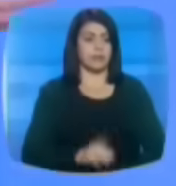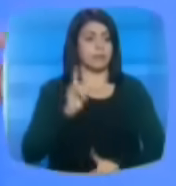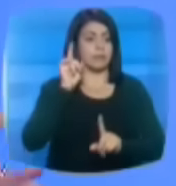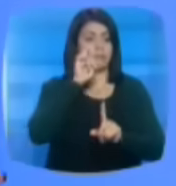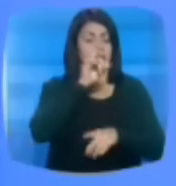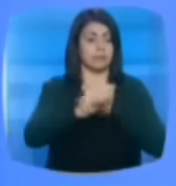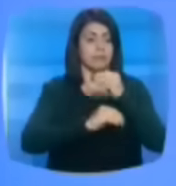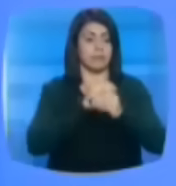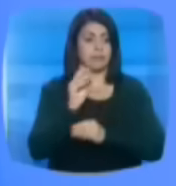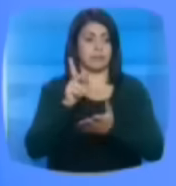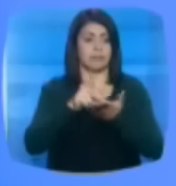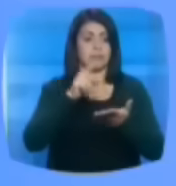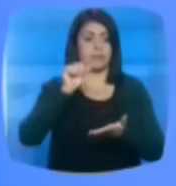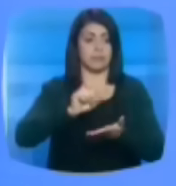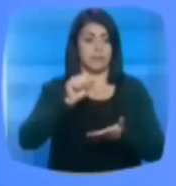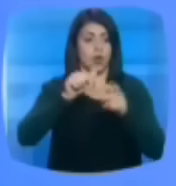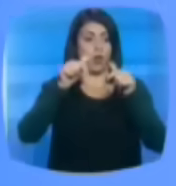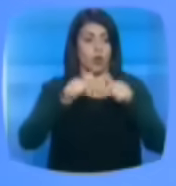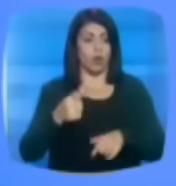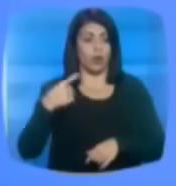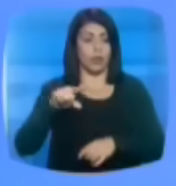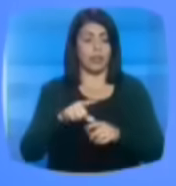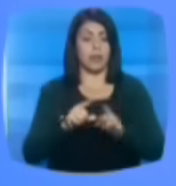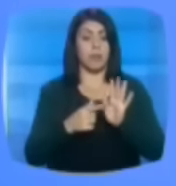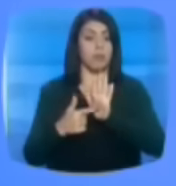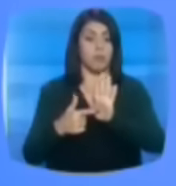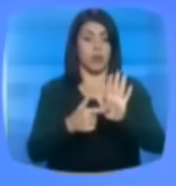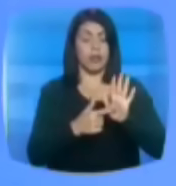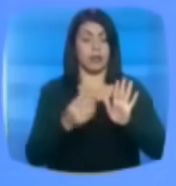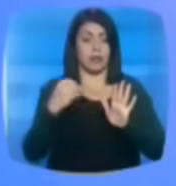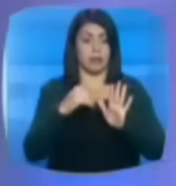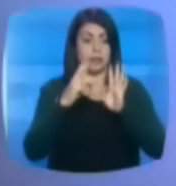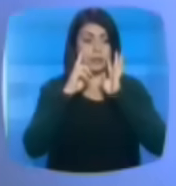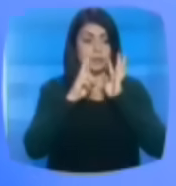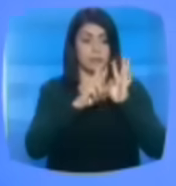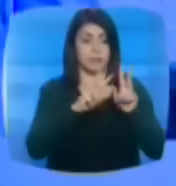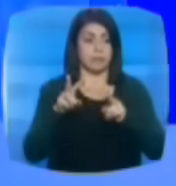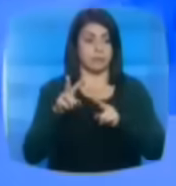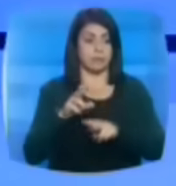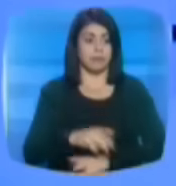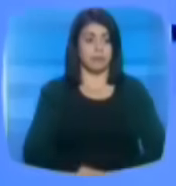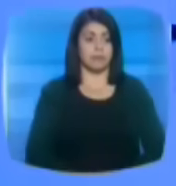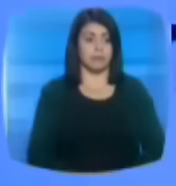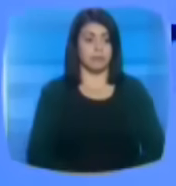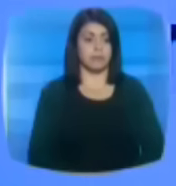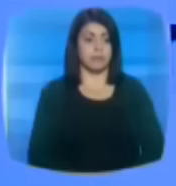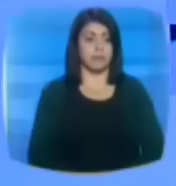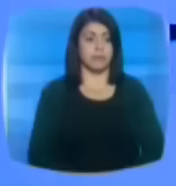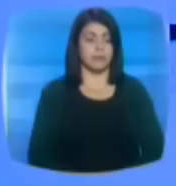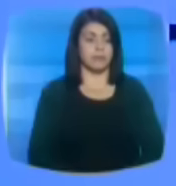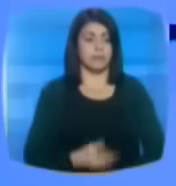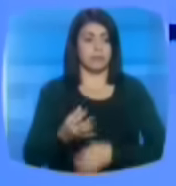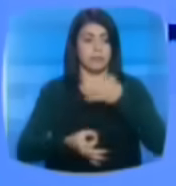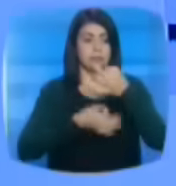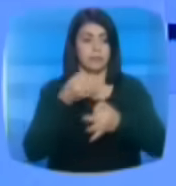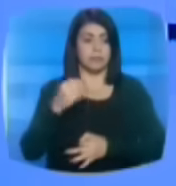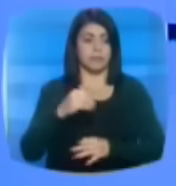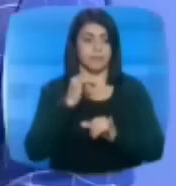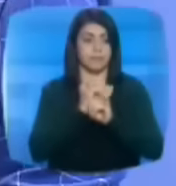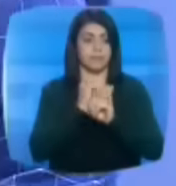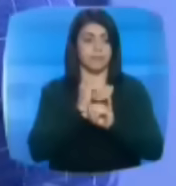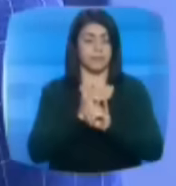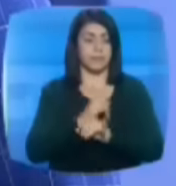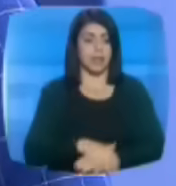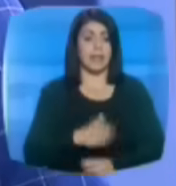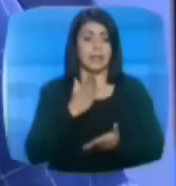a estar presente? Porque me imagino que sí, hoy en día es la vitrina quizás más visible para todos. Entonces, hablemos un poquito de las redes.